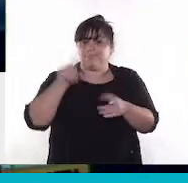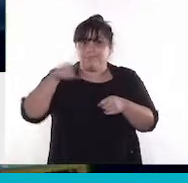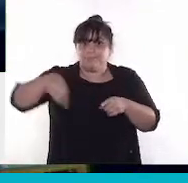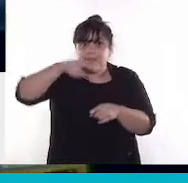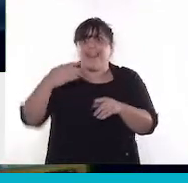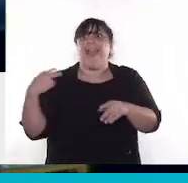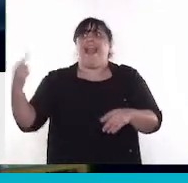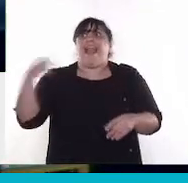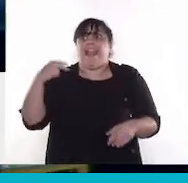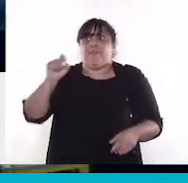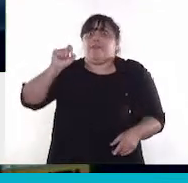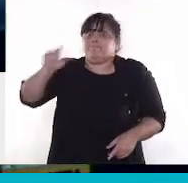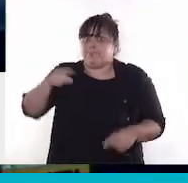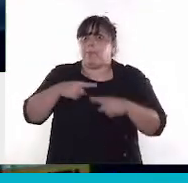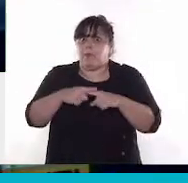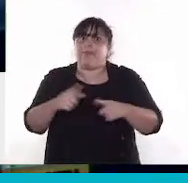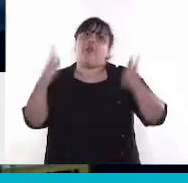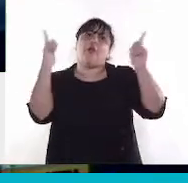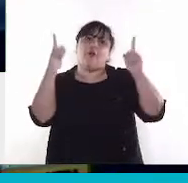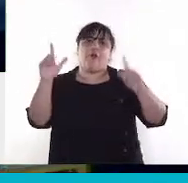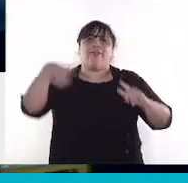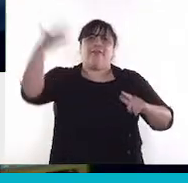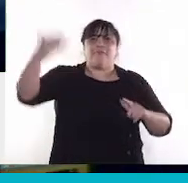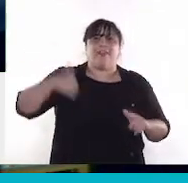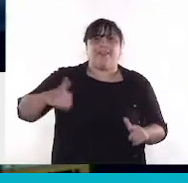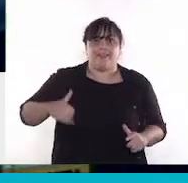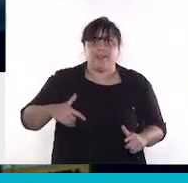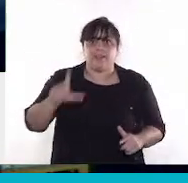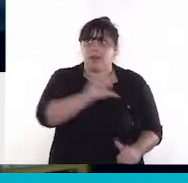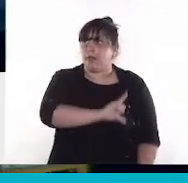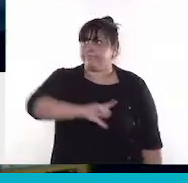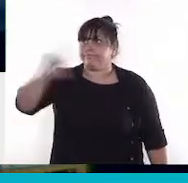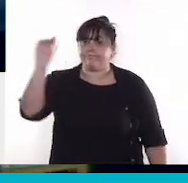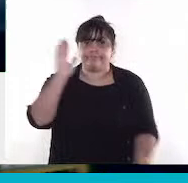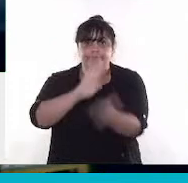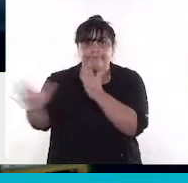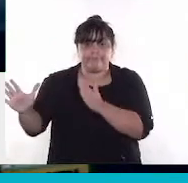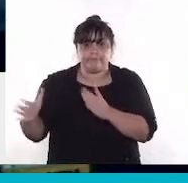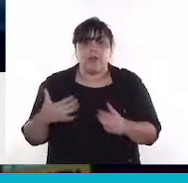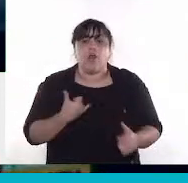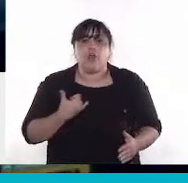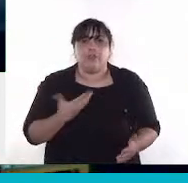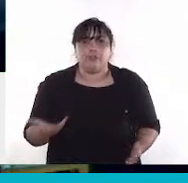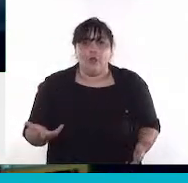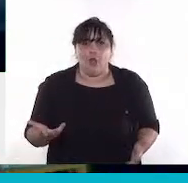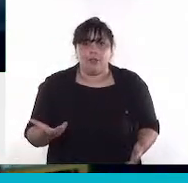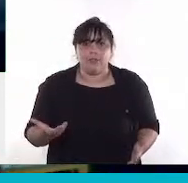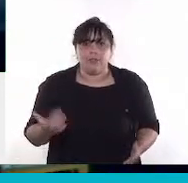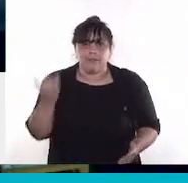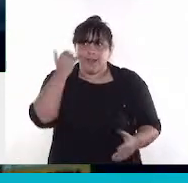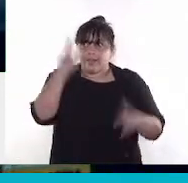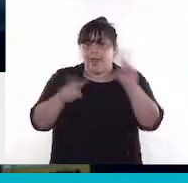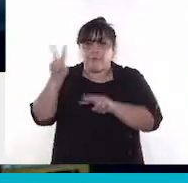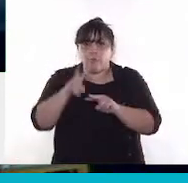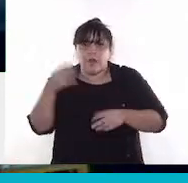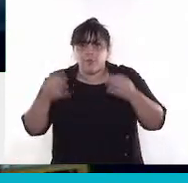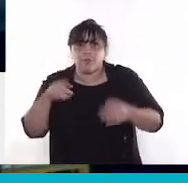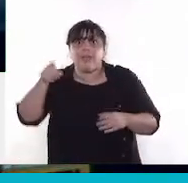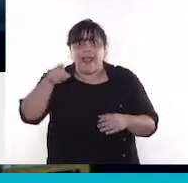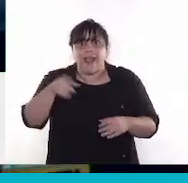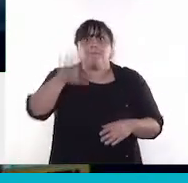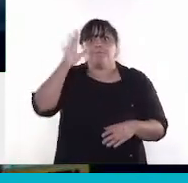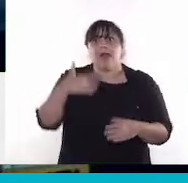político que está de joda en el exterior está prófugo de la justicia y que fue quien asesoró